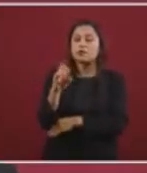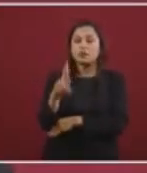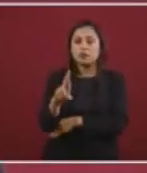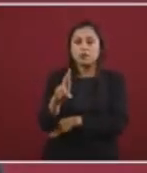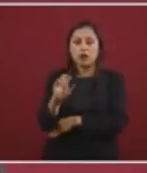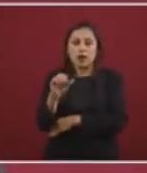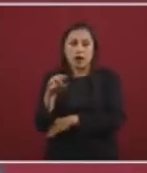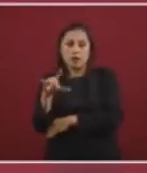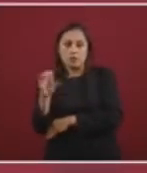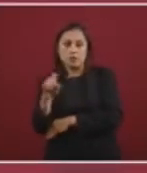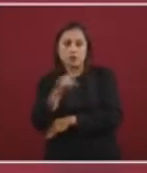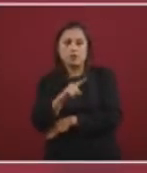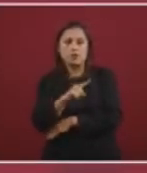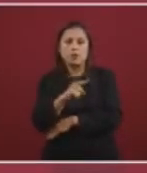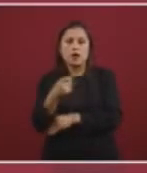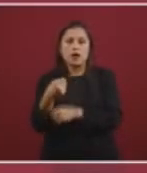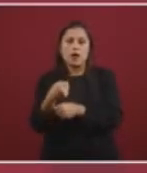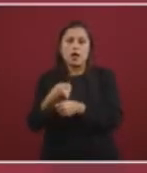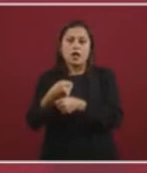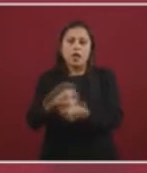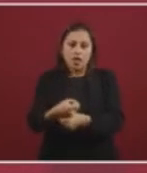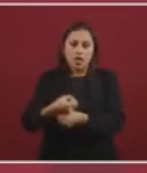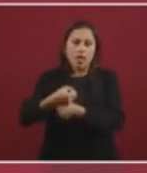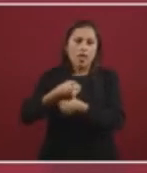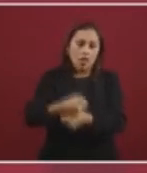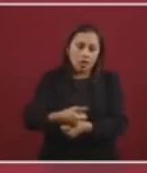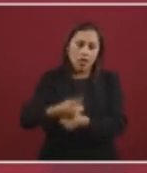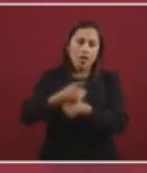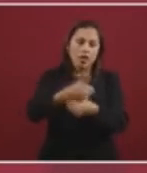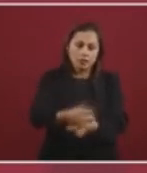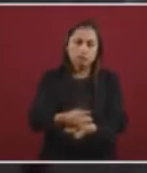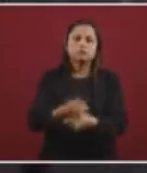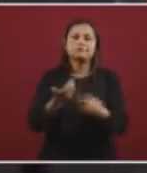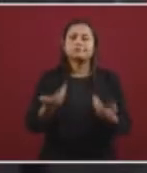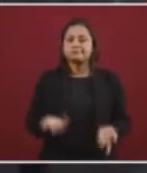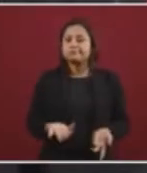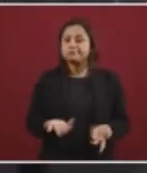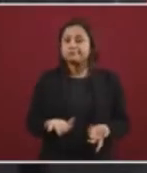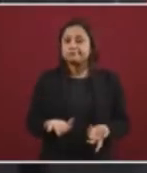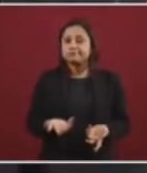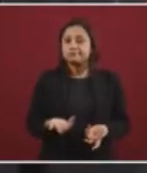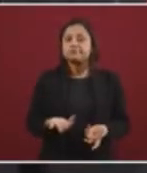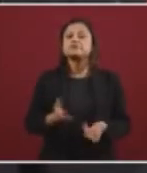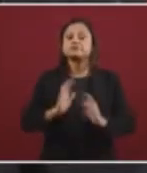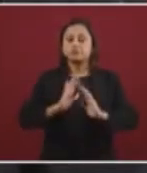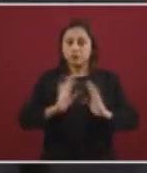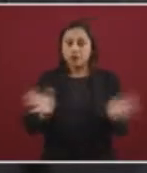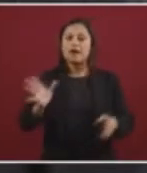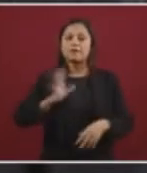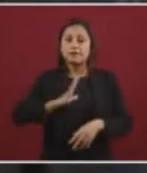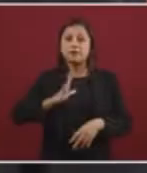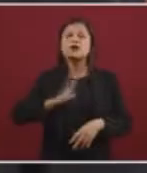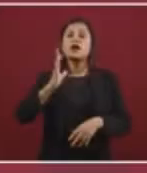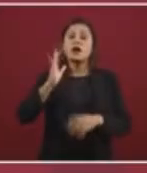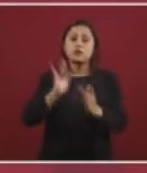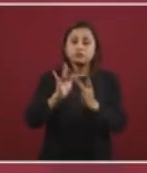Ya para entonces, afortunadamente, ya existían las redes sociales. Y contesté,